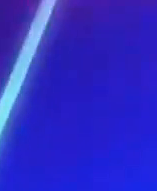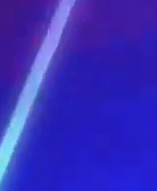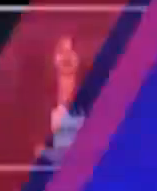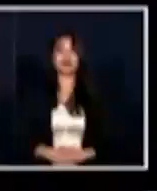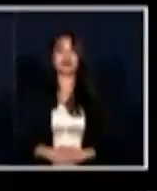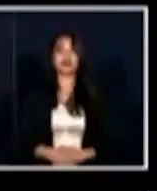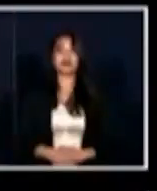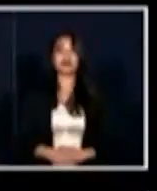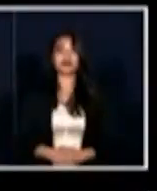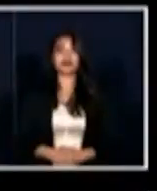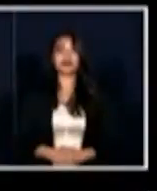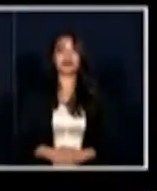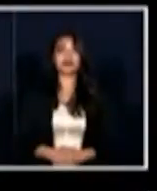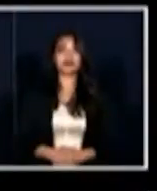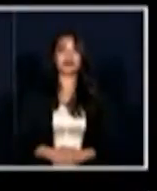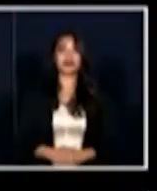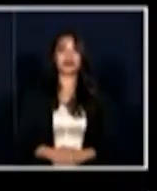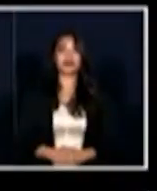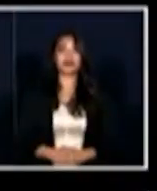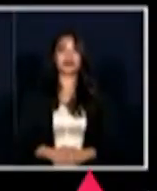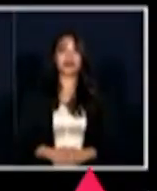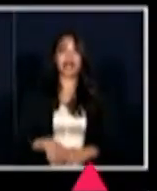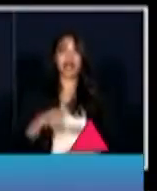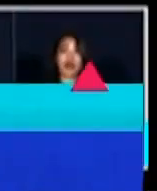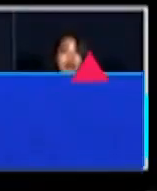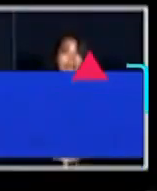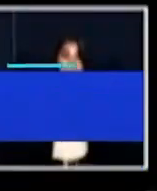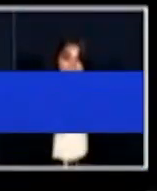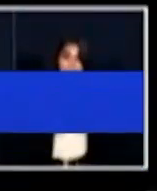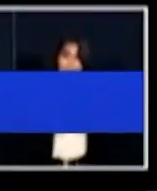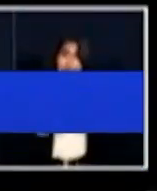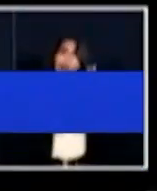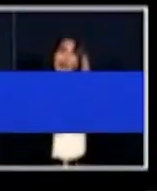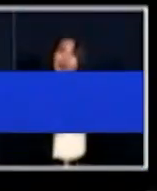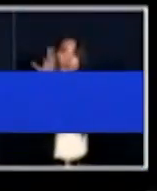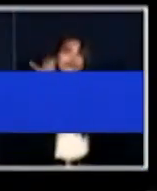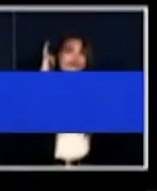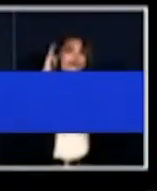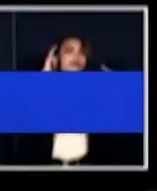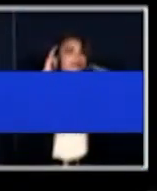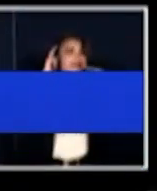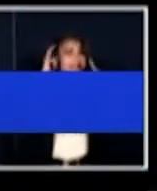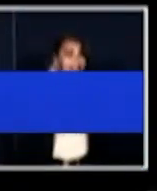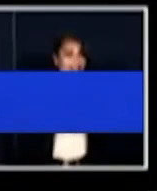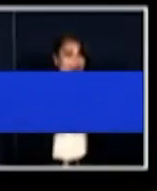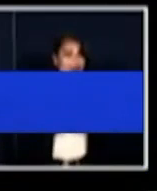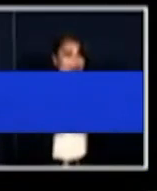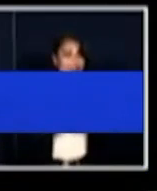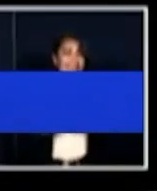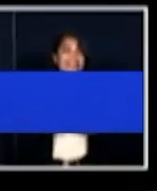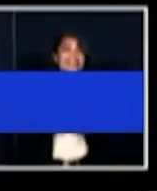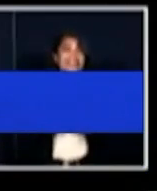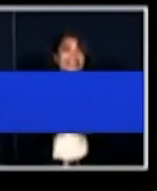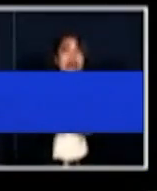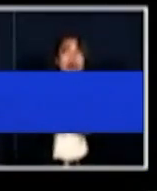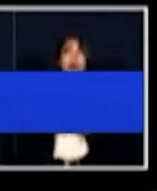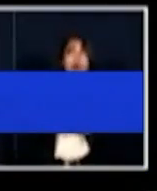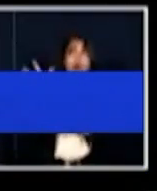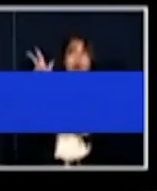con mi nuevo dispositivo He descubierto nuevos